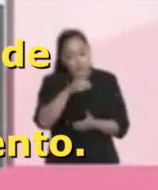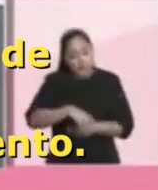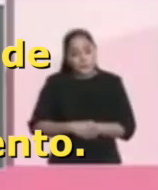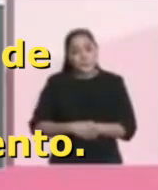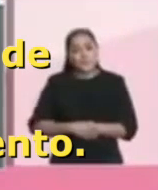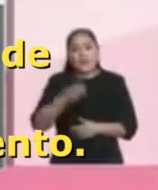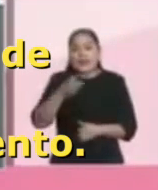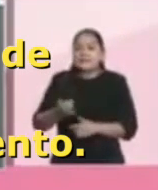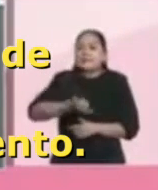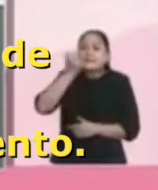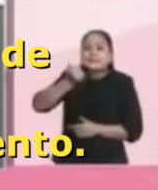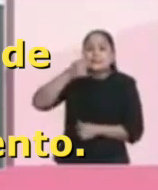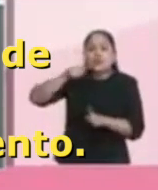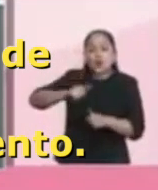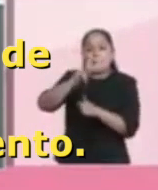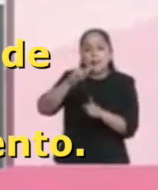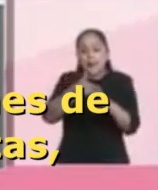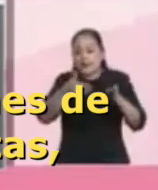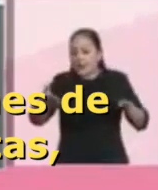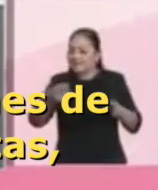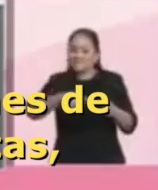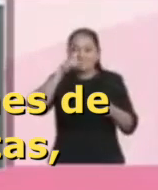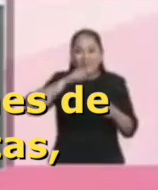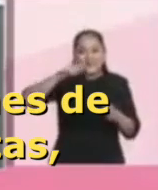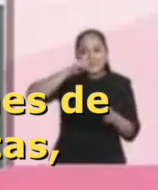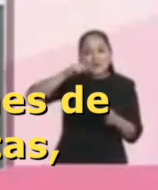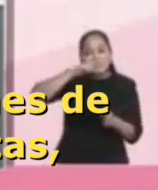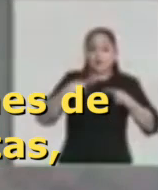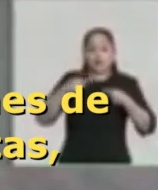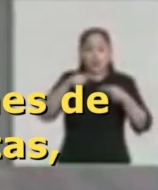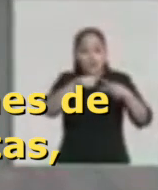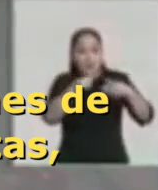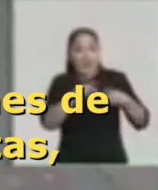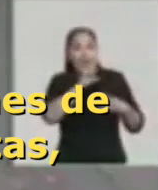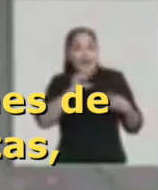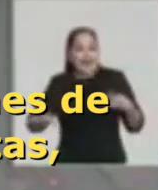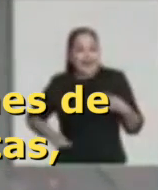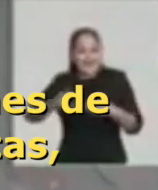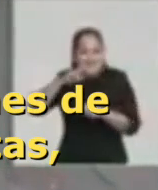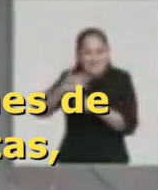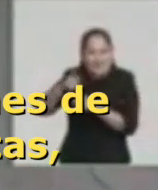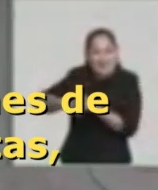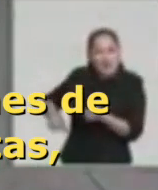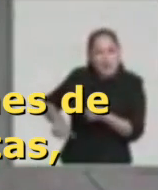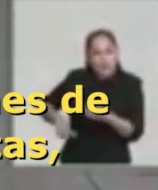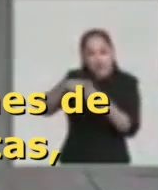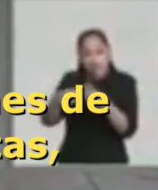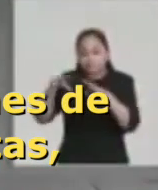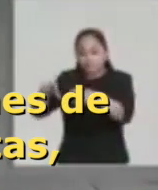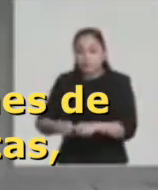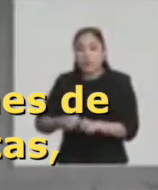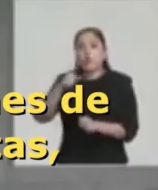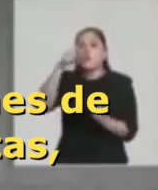con al menos 100 espectadores en algún momento los 15 con más tráfico acumularon 7.1 millones de